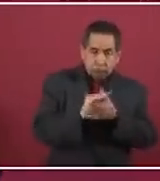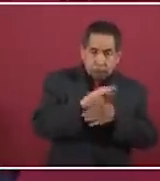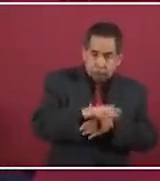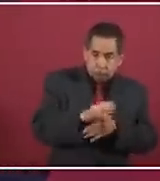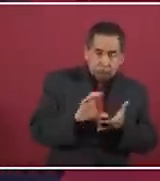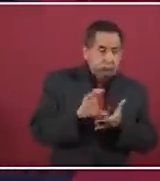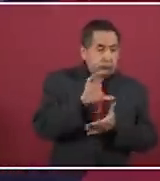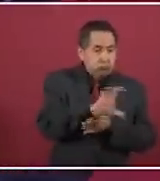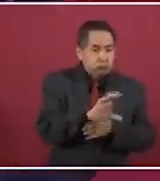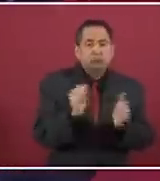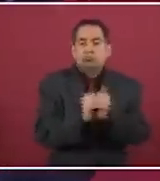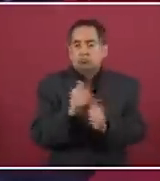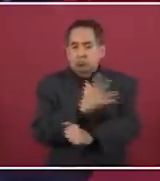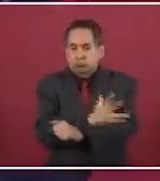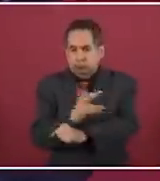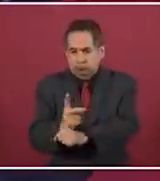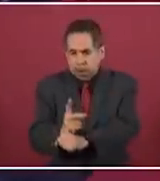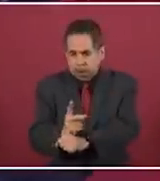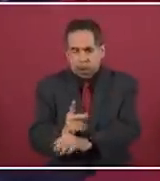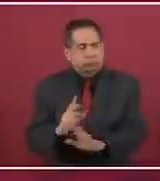con honestidad.